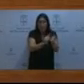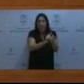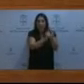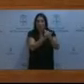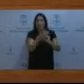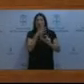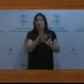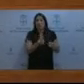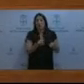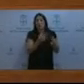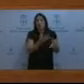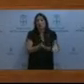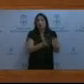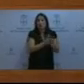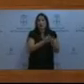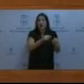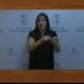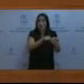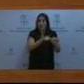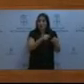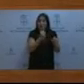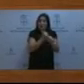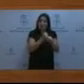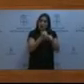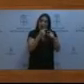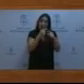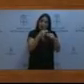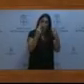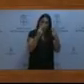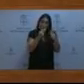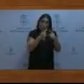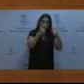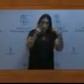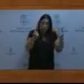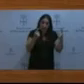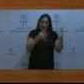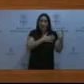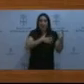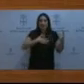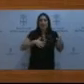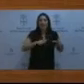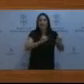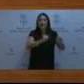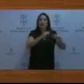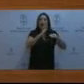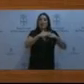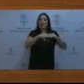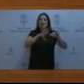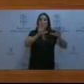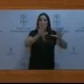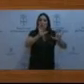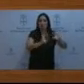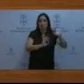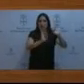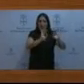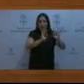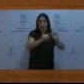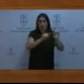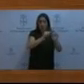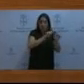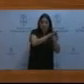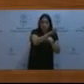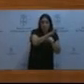plazas que integran la oferta de empleo público anual se reserve un cupo como mínimo del 10% para su cobertura por las personas